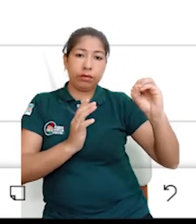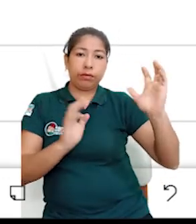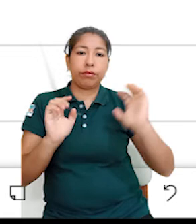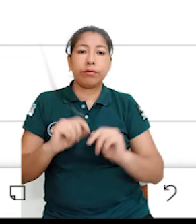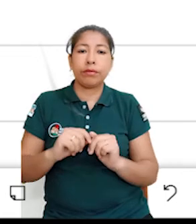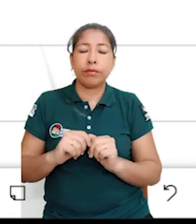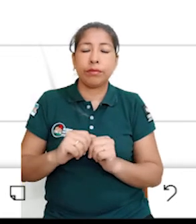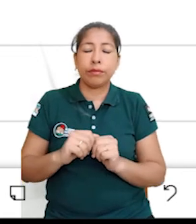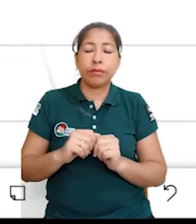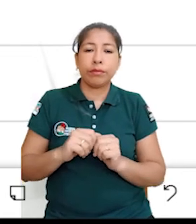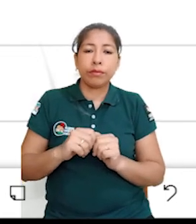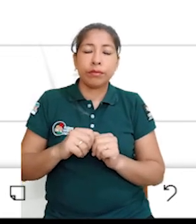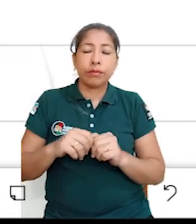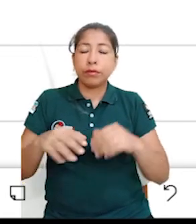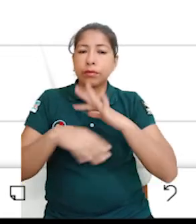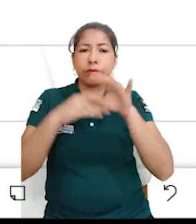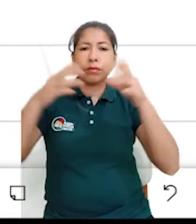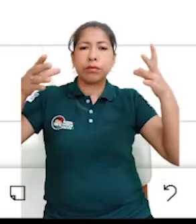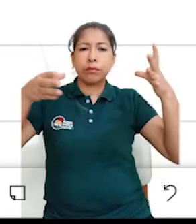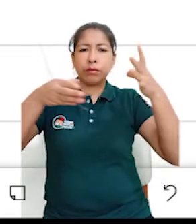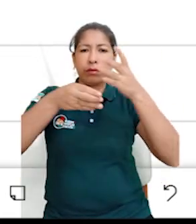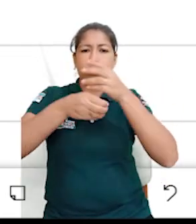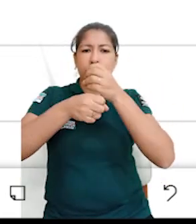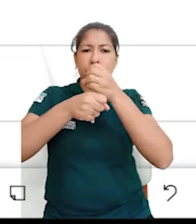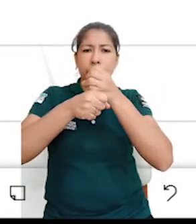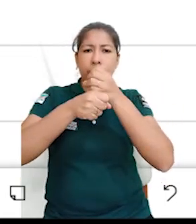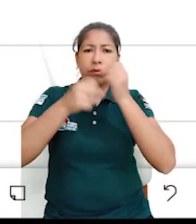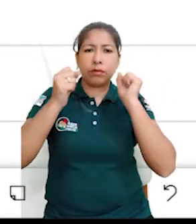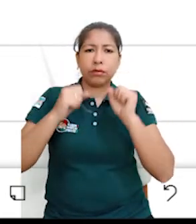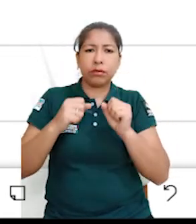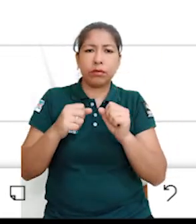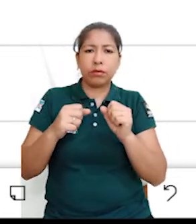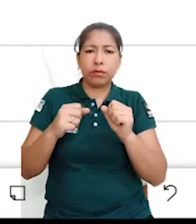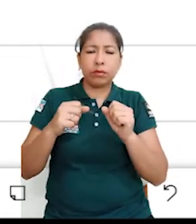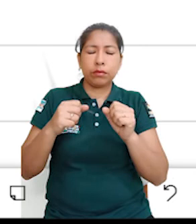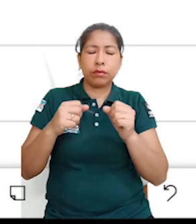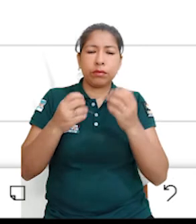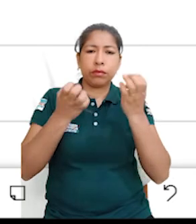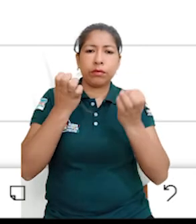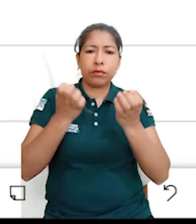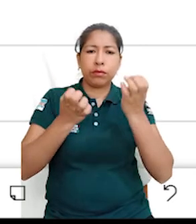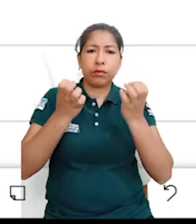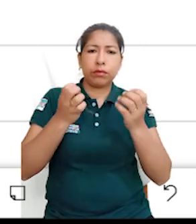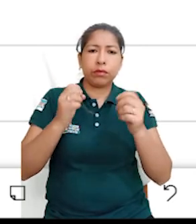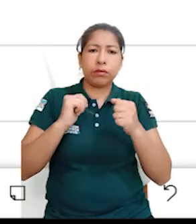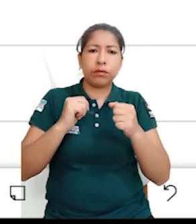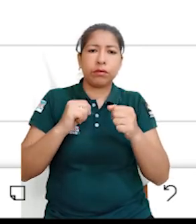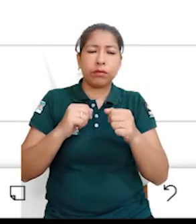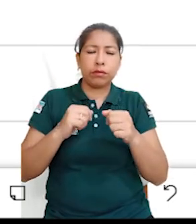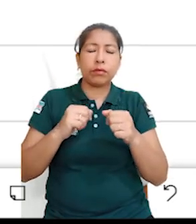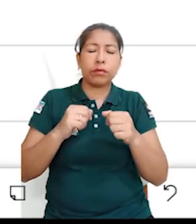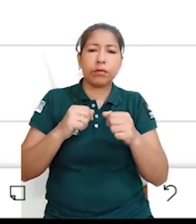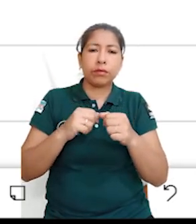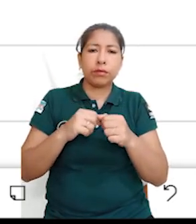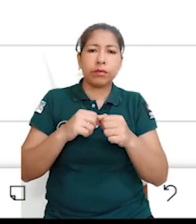0. Ya hemos reunido un solo logaritmo en un lado de la ecuación y un valor constante en el